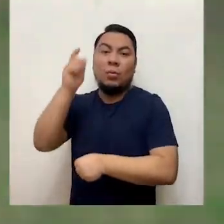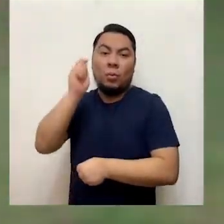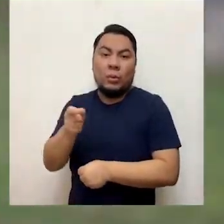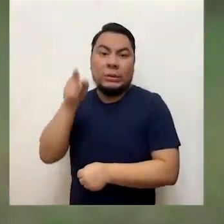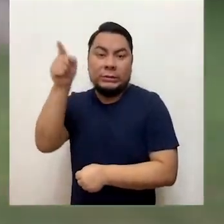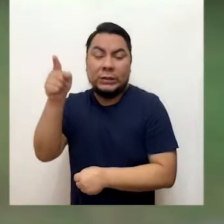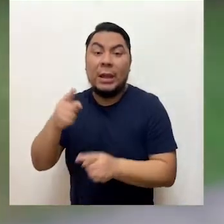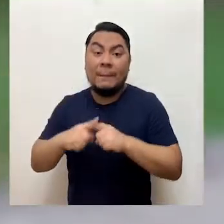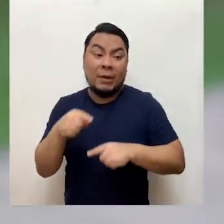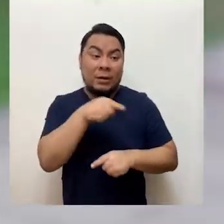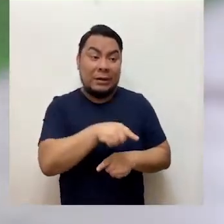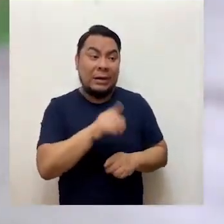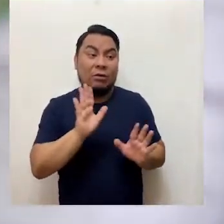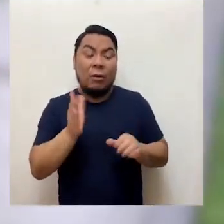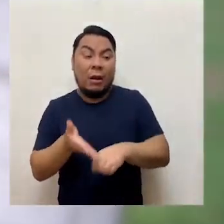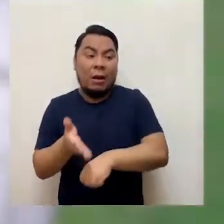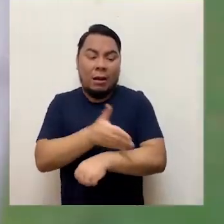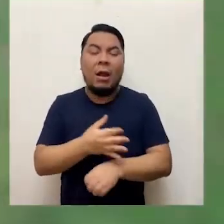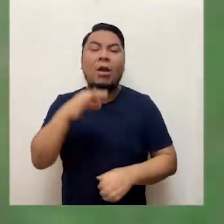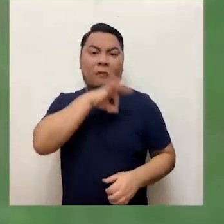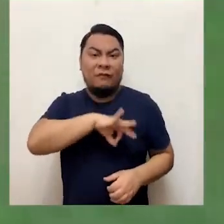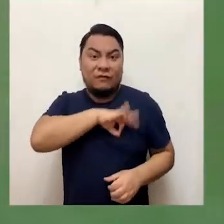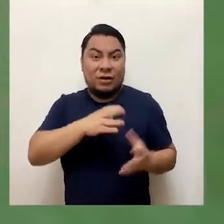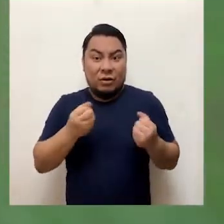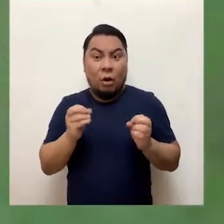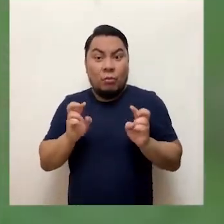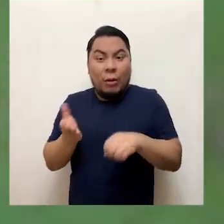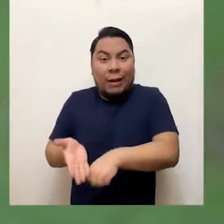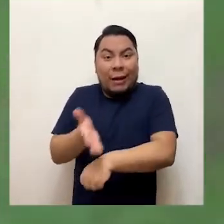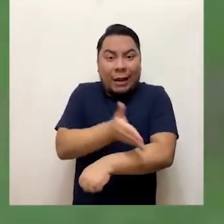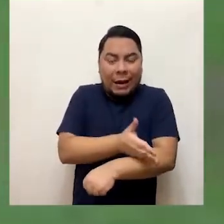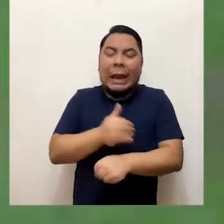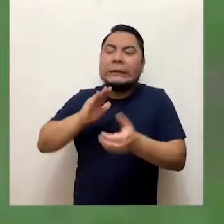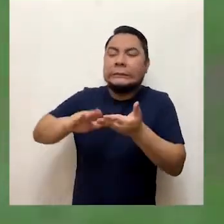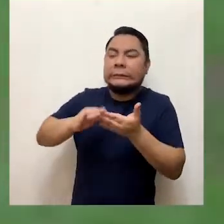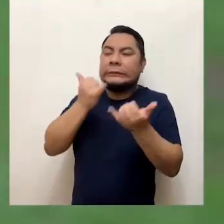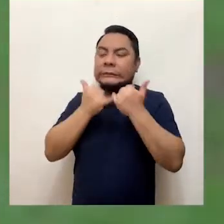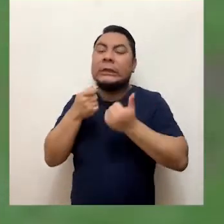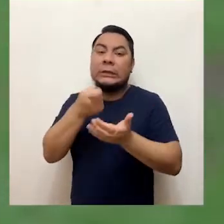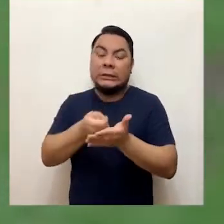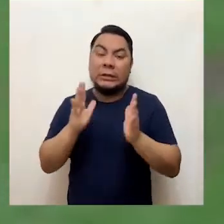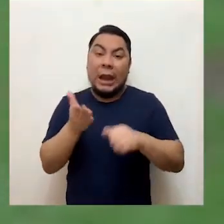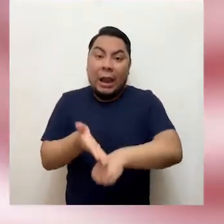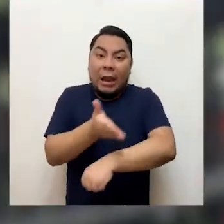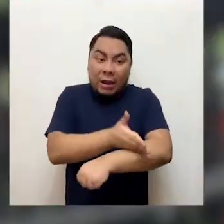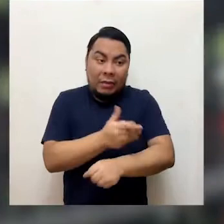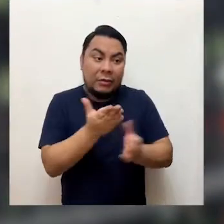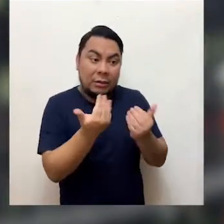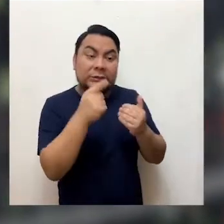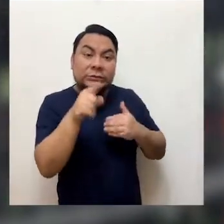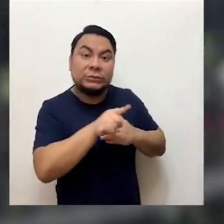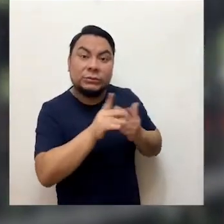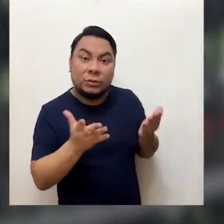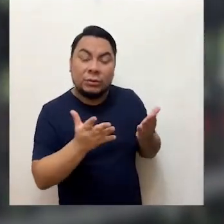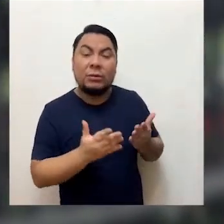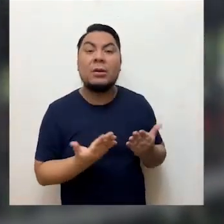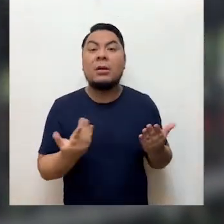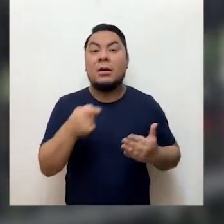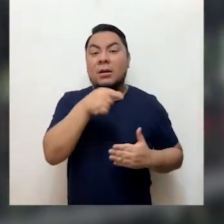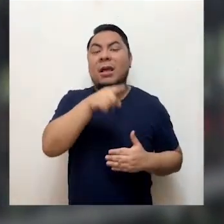la posibilidad de acogerse al beneficio de la terminación anticipada o la conclusión anticipada de juicio, en la